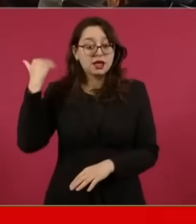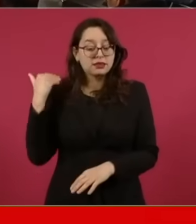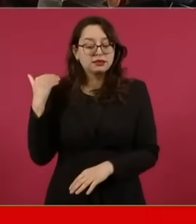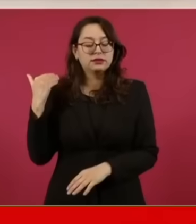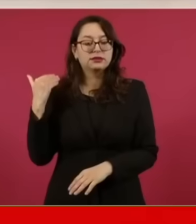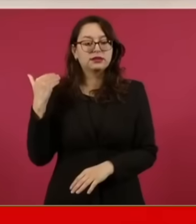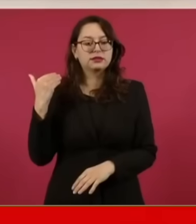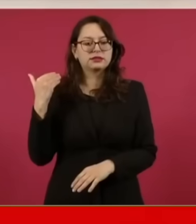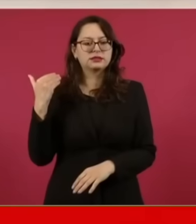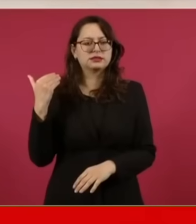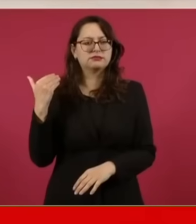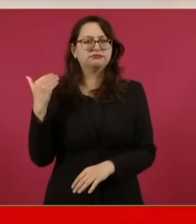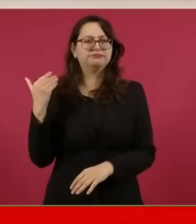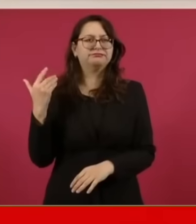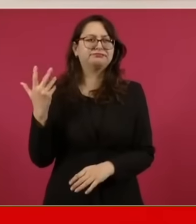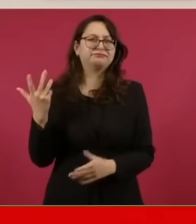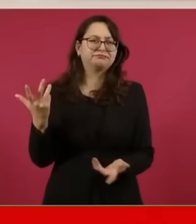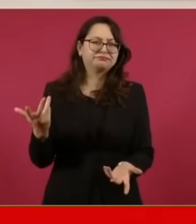no solo por la eficiencia,